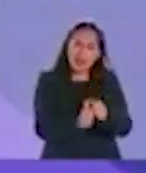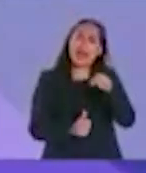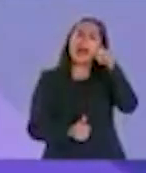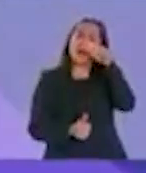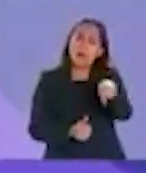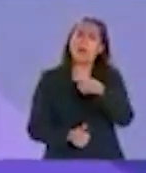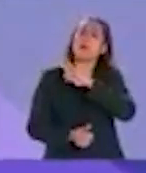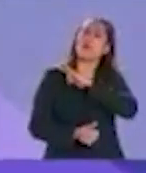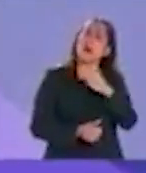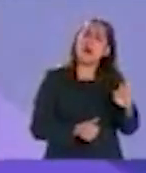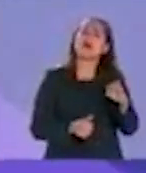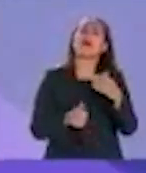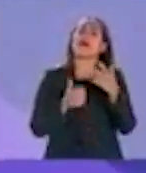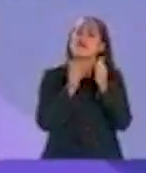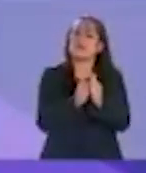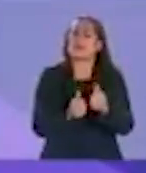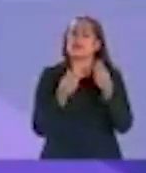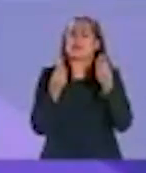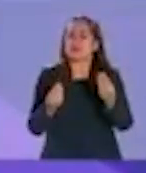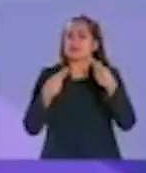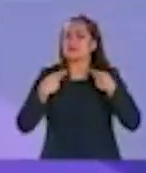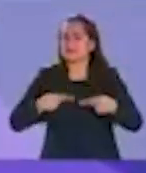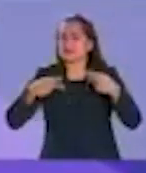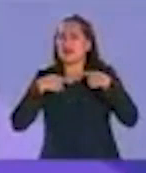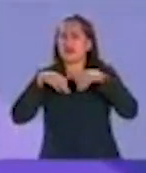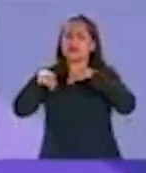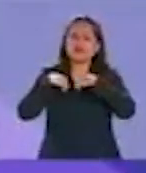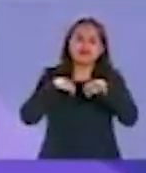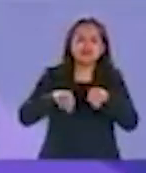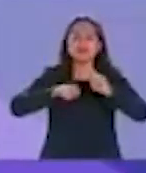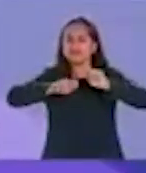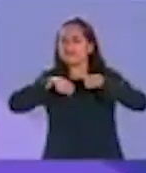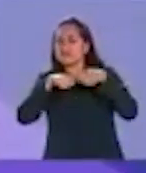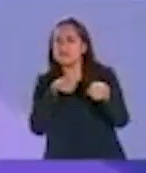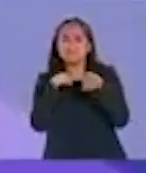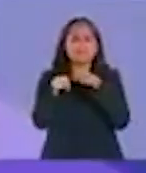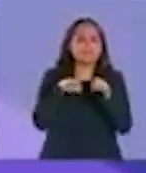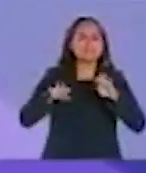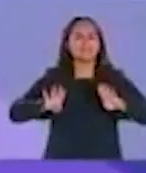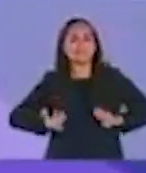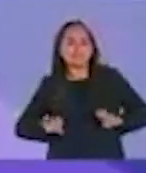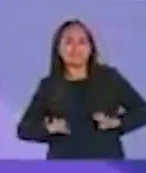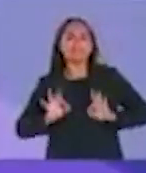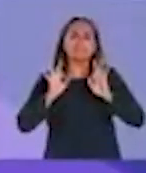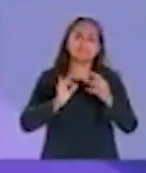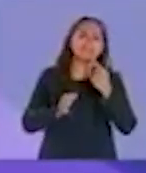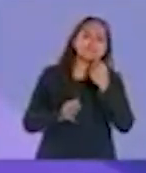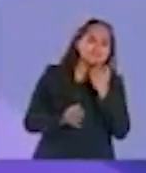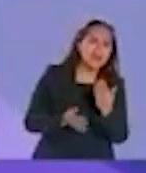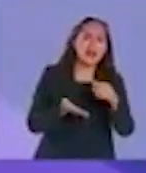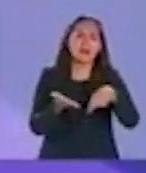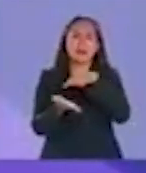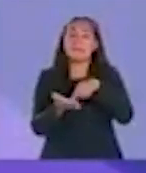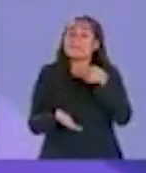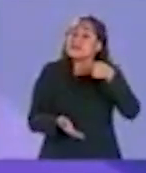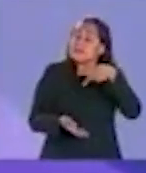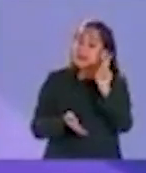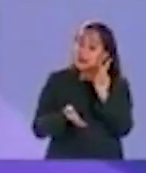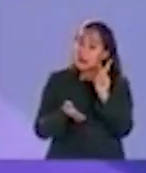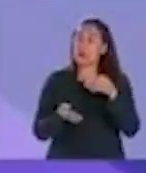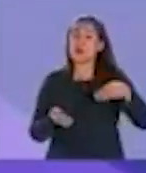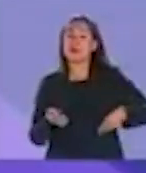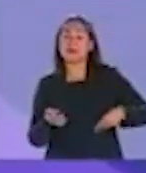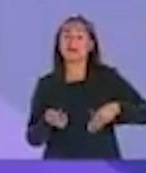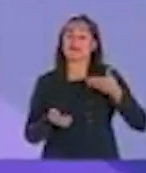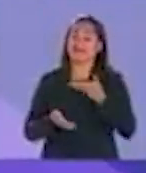país toda esa gente entregando el desempleo y buenas condiciones infraestructura pero por culpa de los partidos